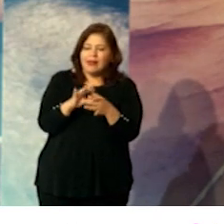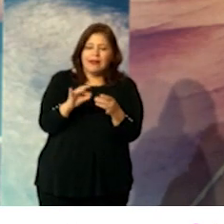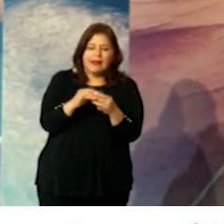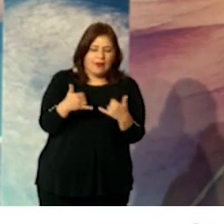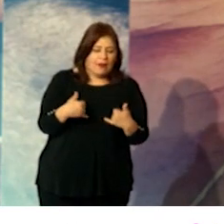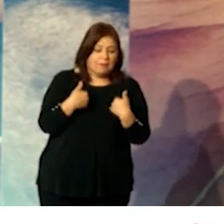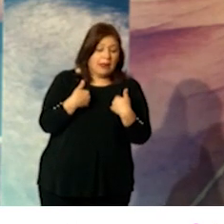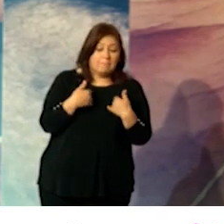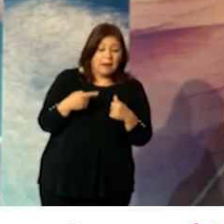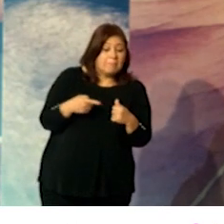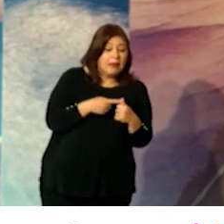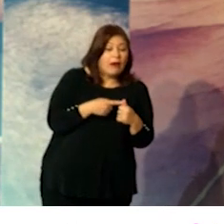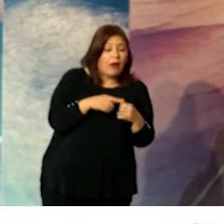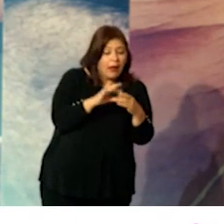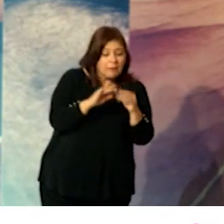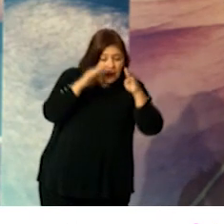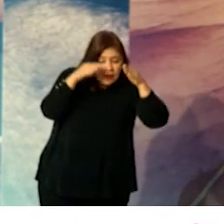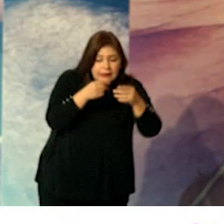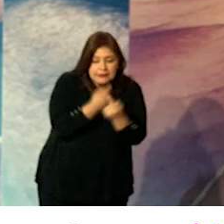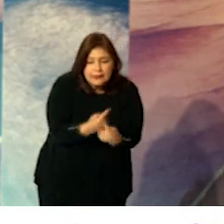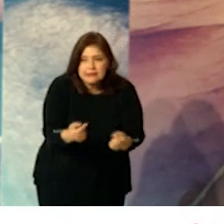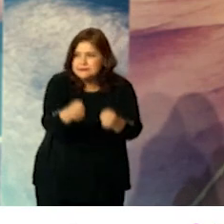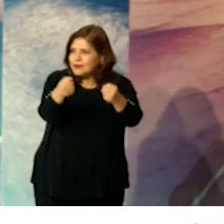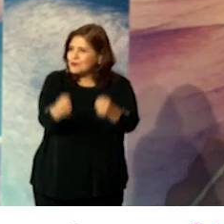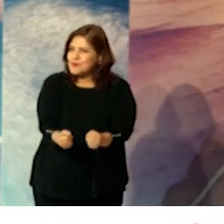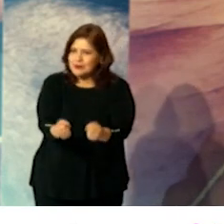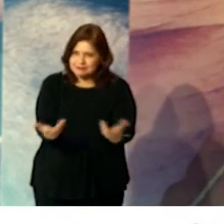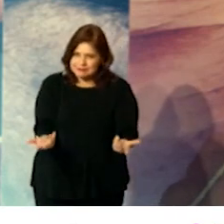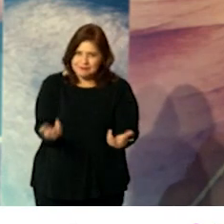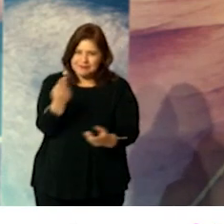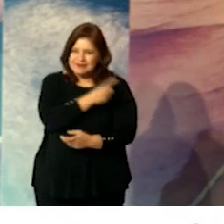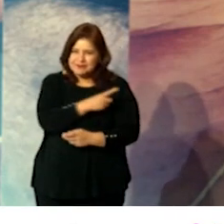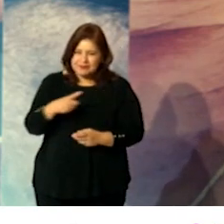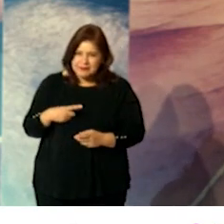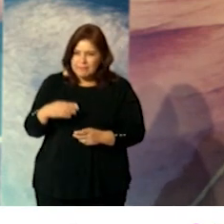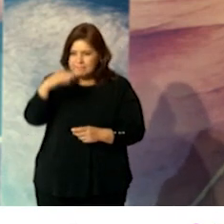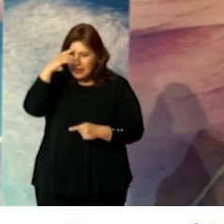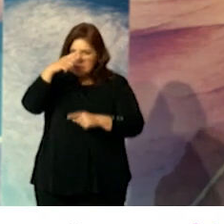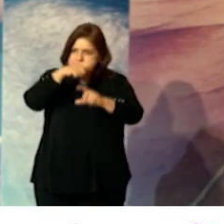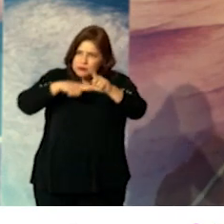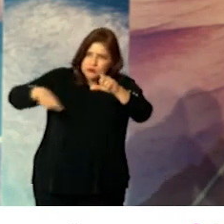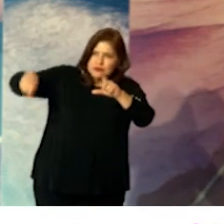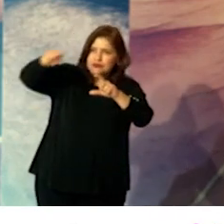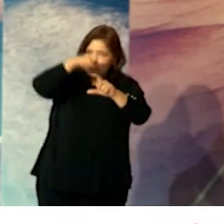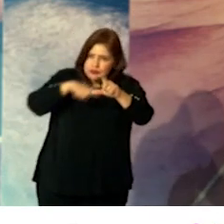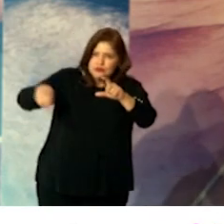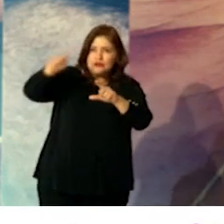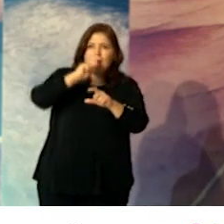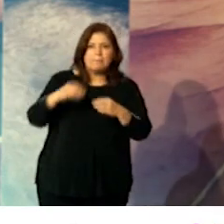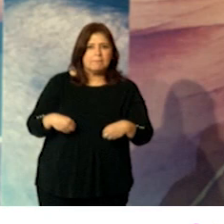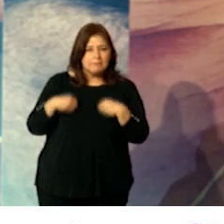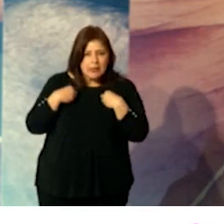niñez segura. Entonces, es eso, pensar el ciclo de la vida es pensar los procesos